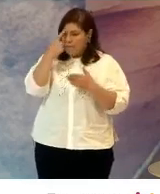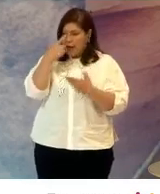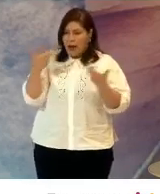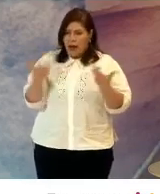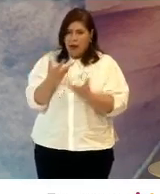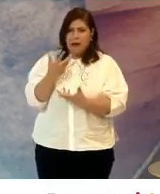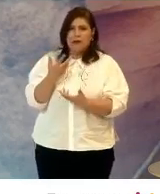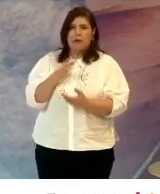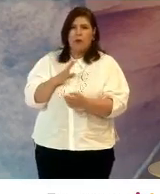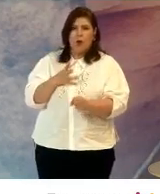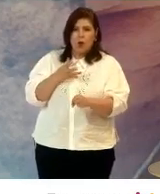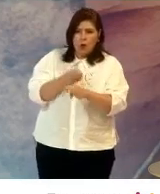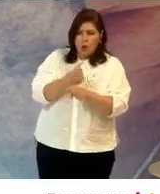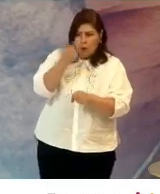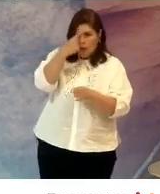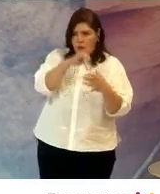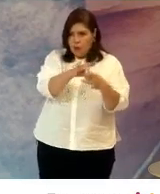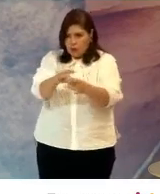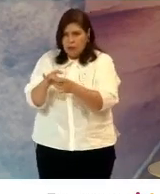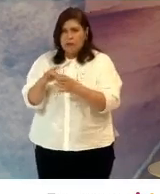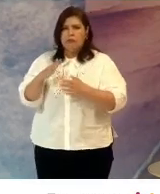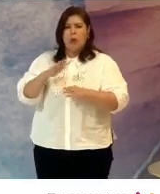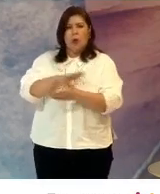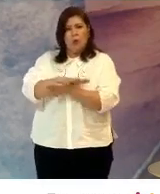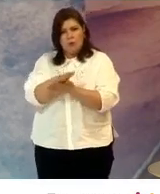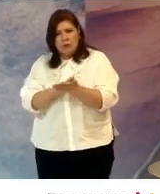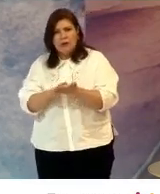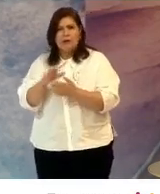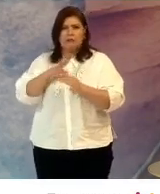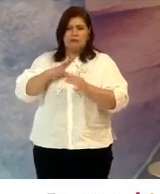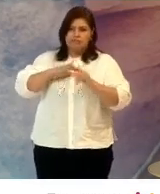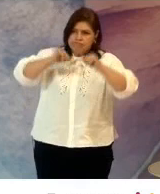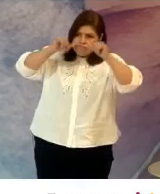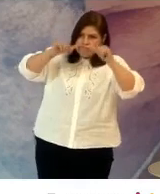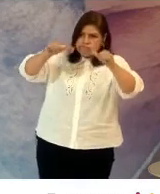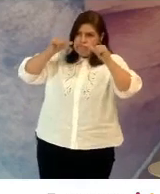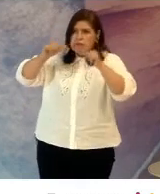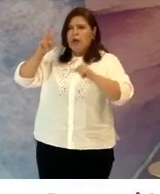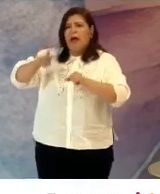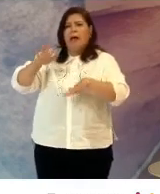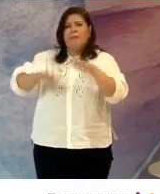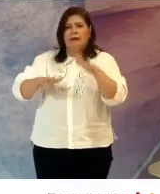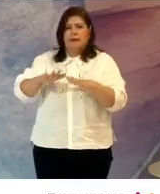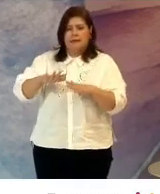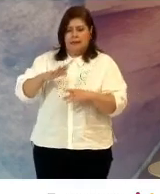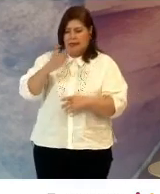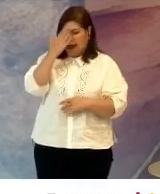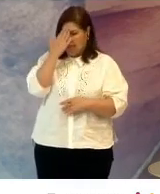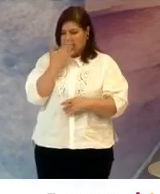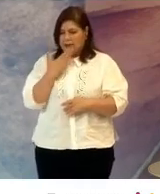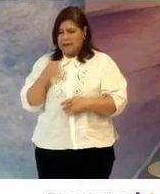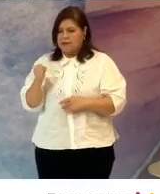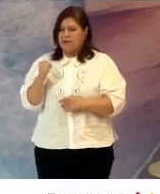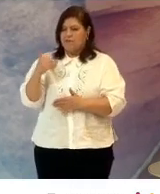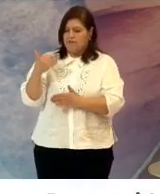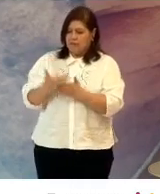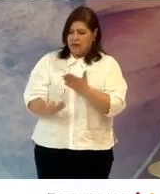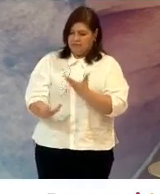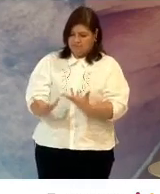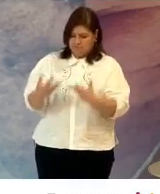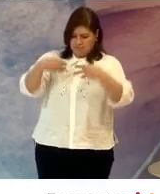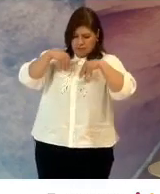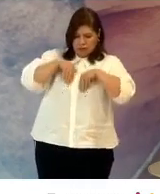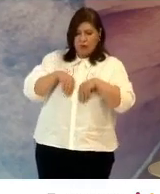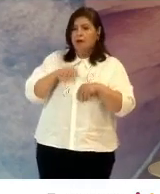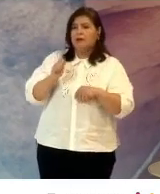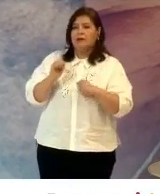más humildad, con mucho más escucha. Y son habilidades que no tenemos impregnados de manera natural. Y cuando ustedes